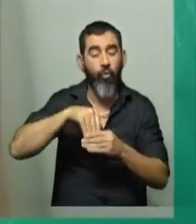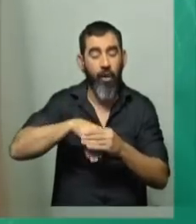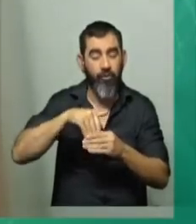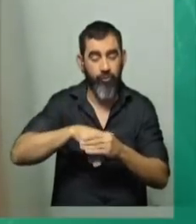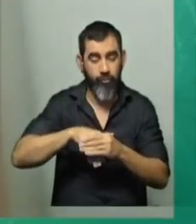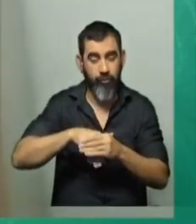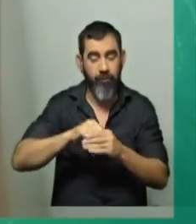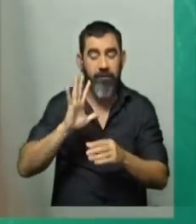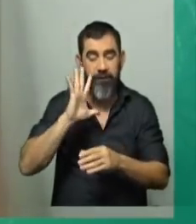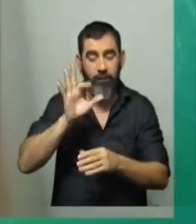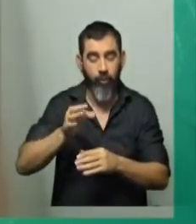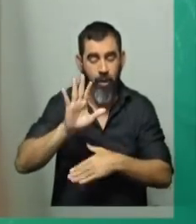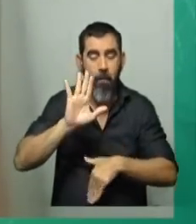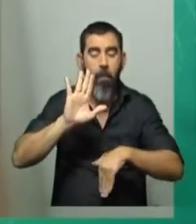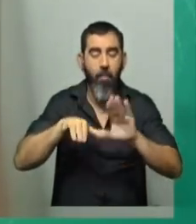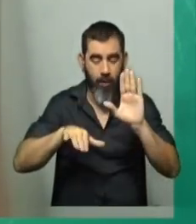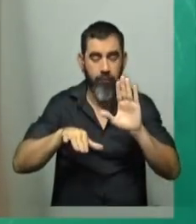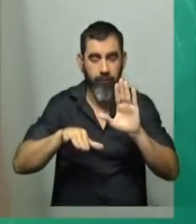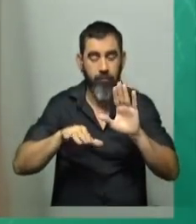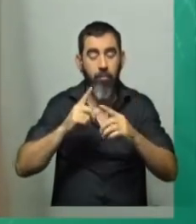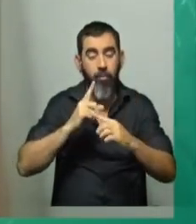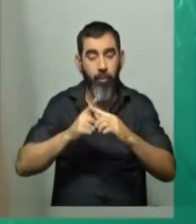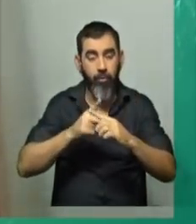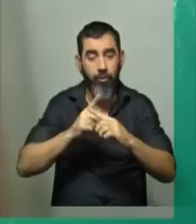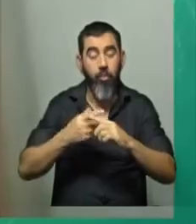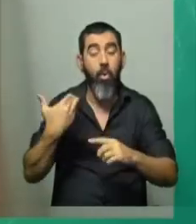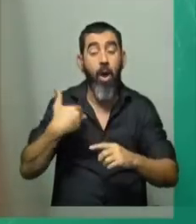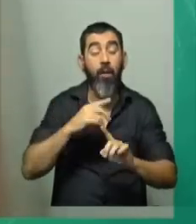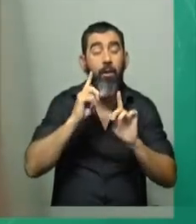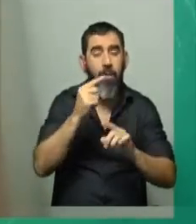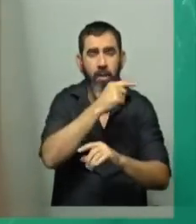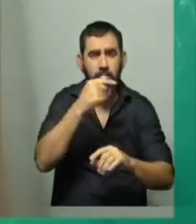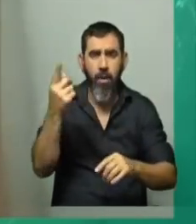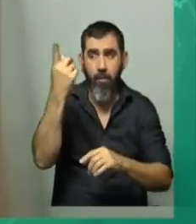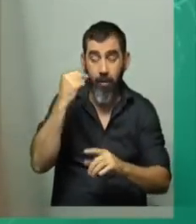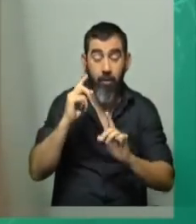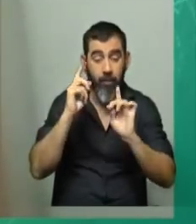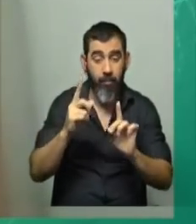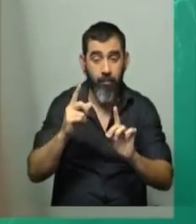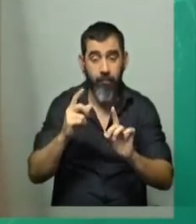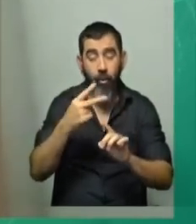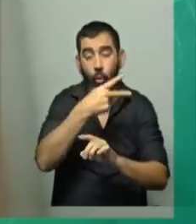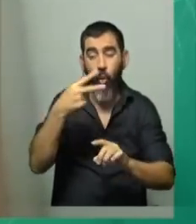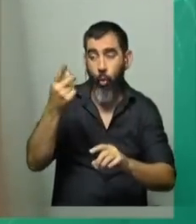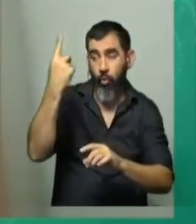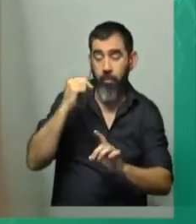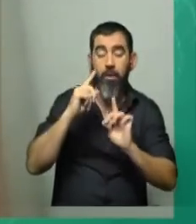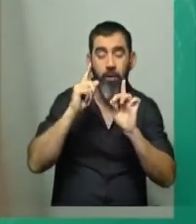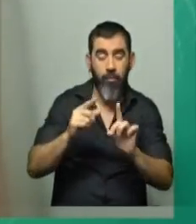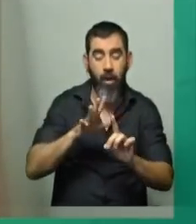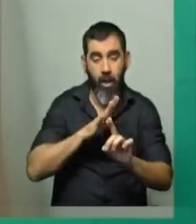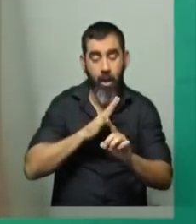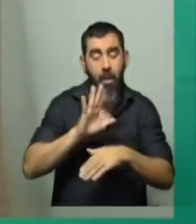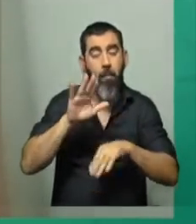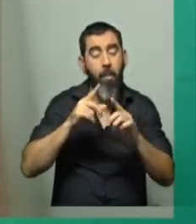notó un aumento bastante importante de casos. En Argentina también la semana pasada y la anterior se estuvo informando de que